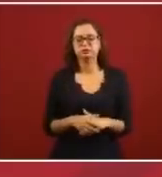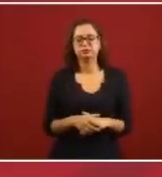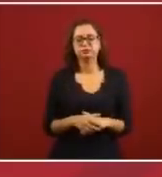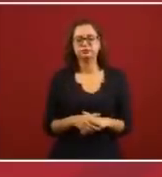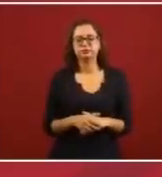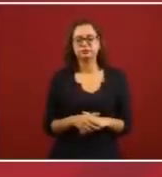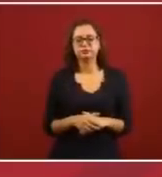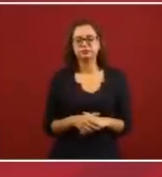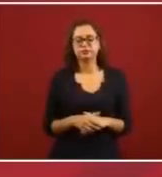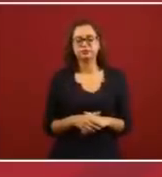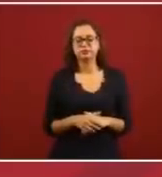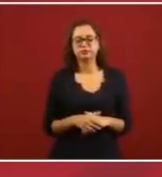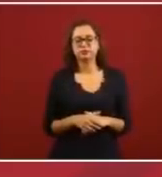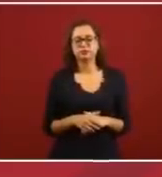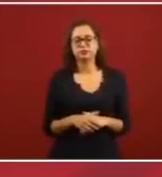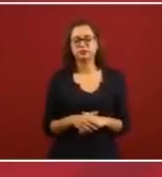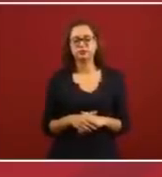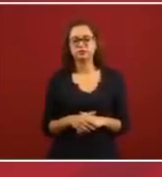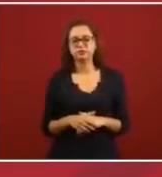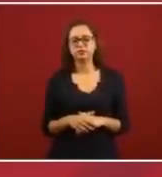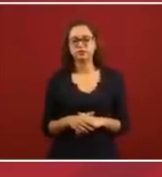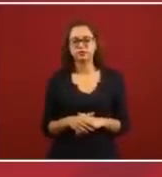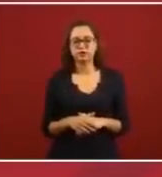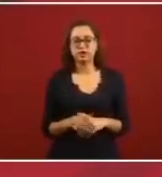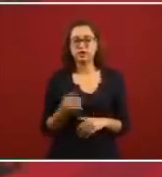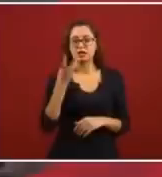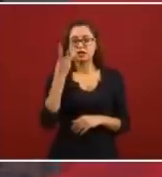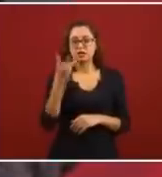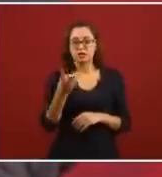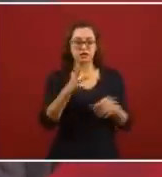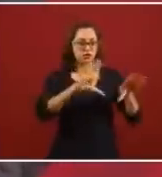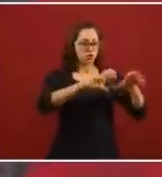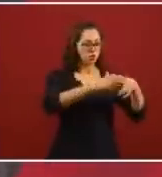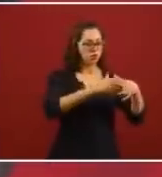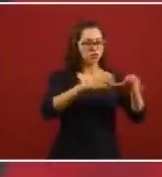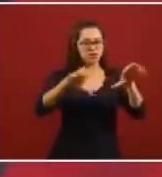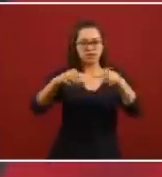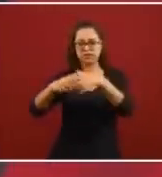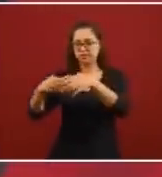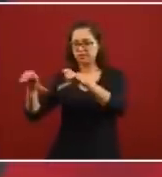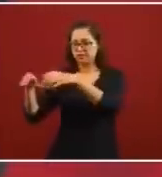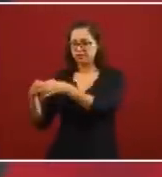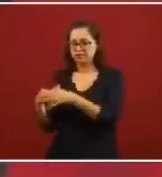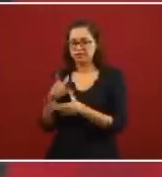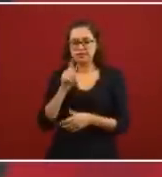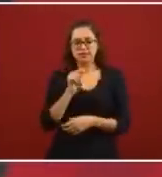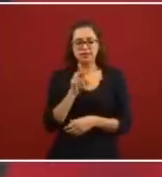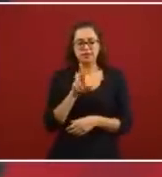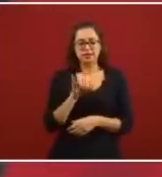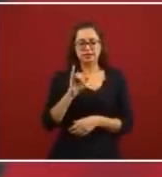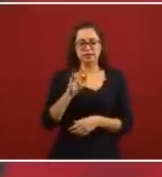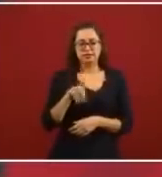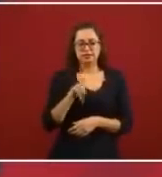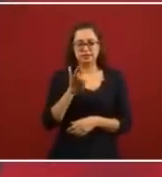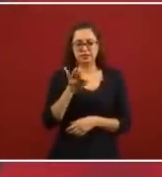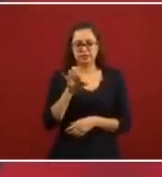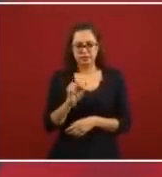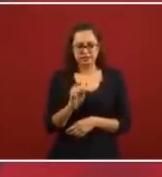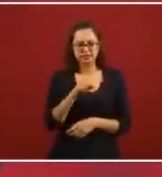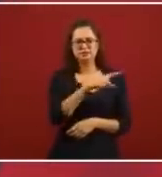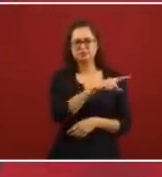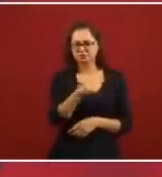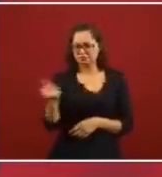De los tres grupos, de las tres organizaciones triquis, hay voluntad